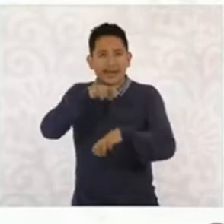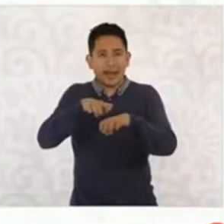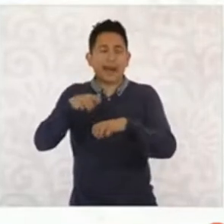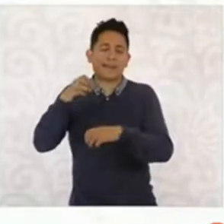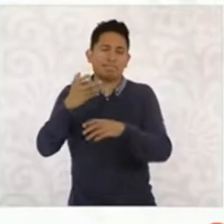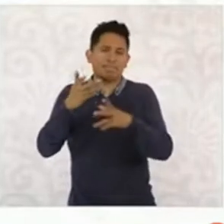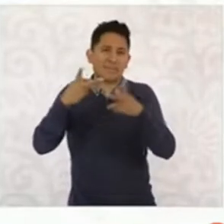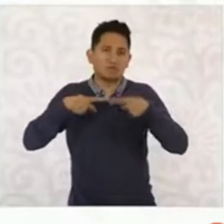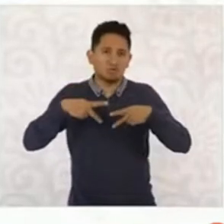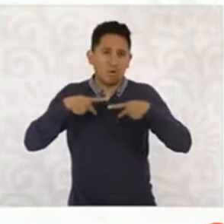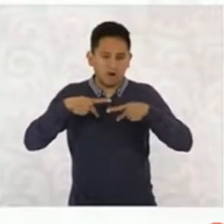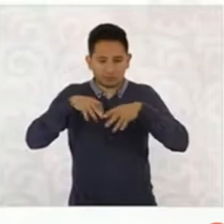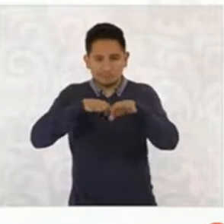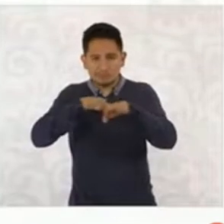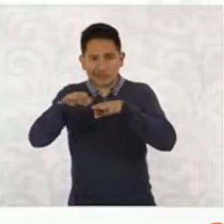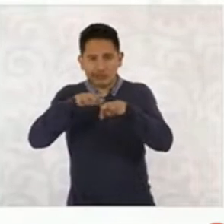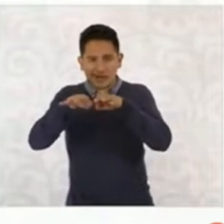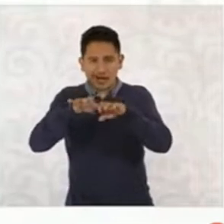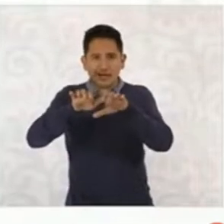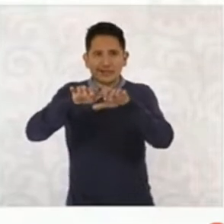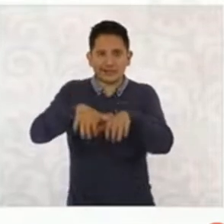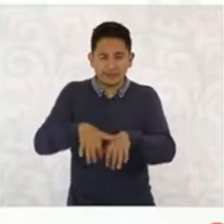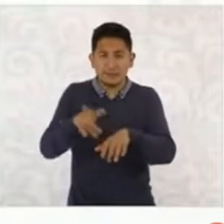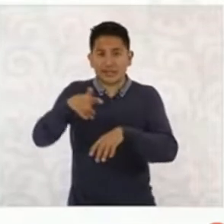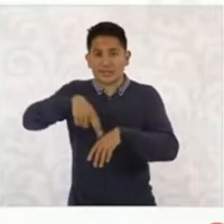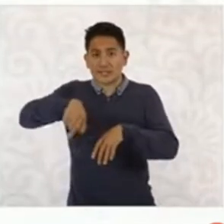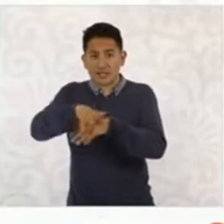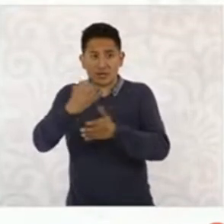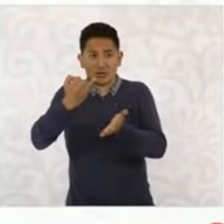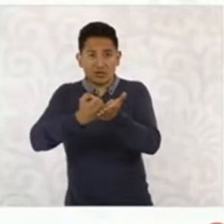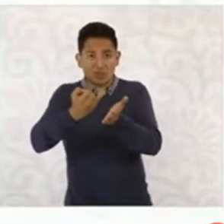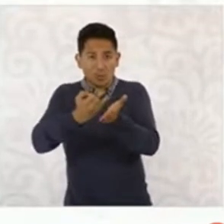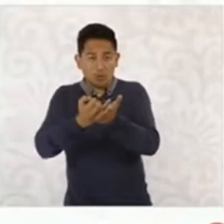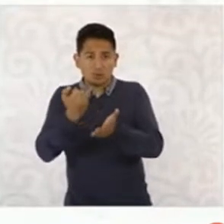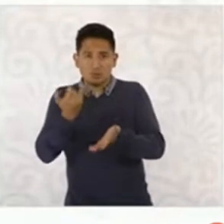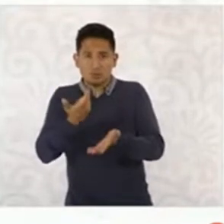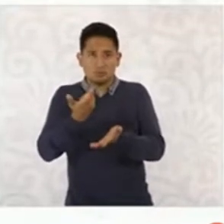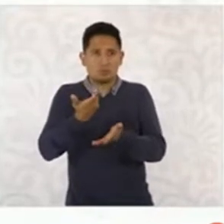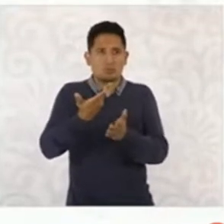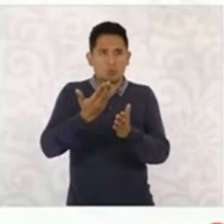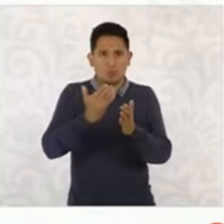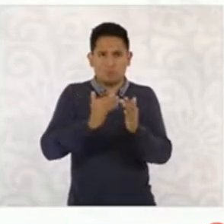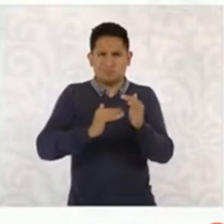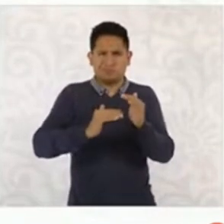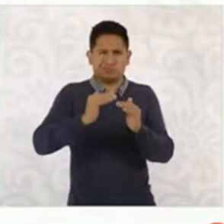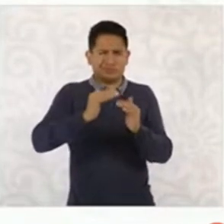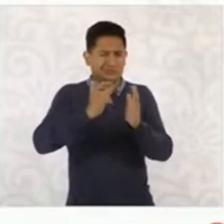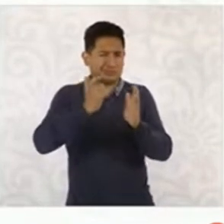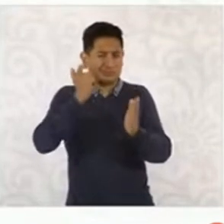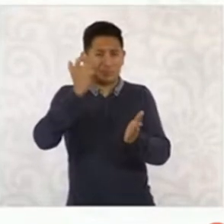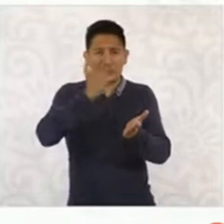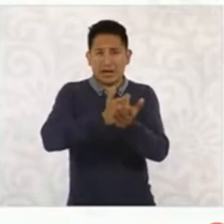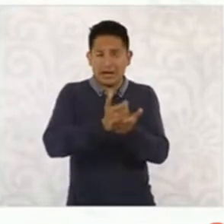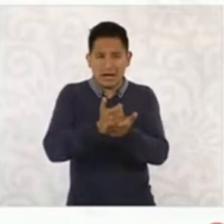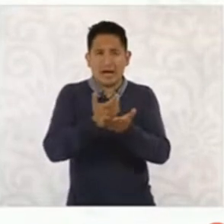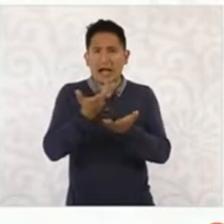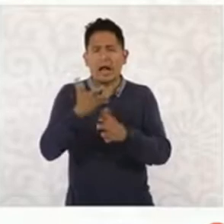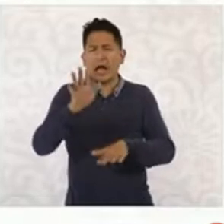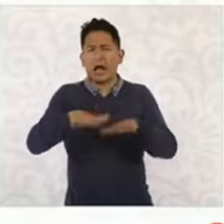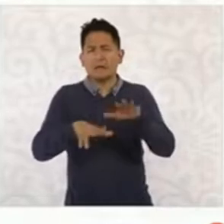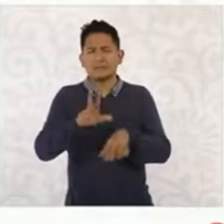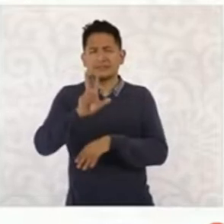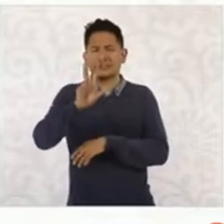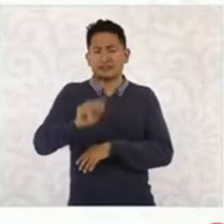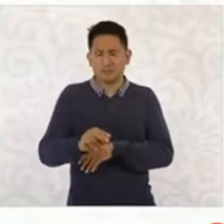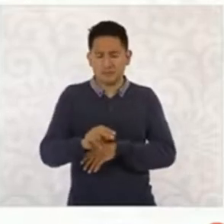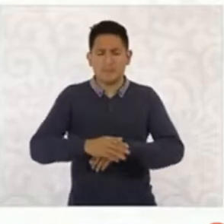el grupo no se veía obligado a pagar los impuestos elevados en el momento en que generaba el